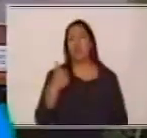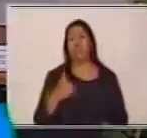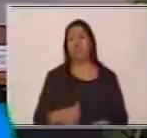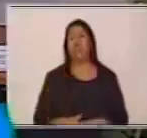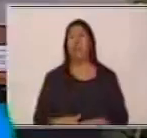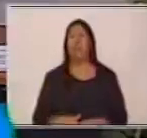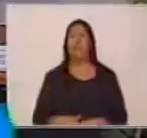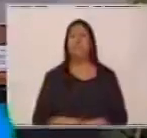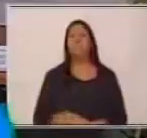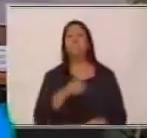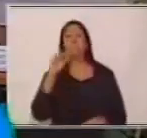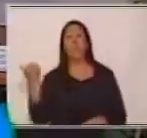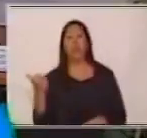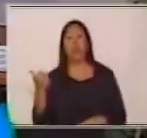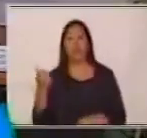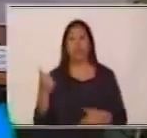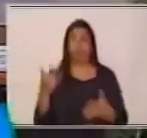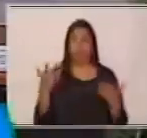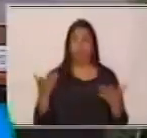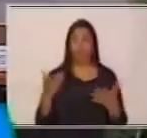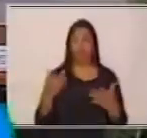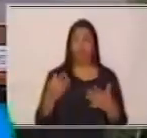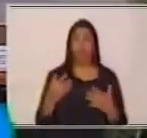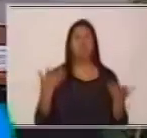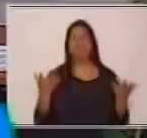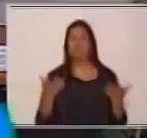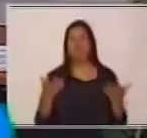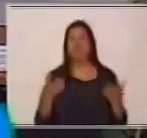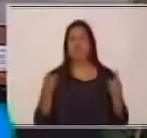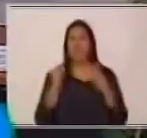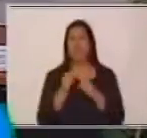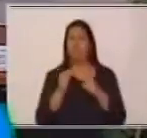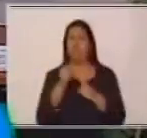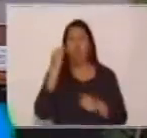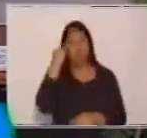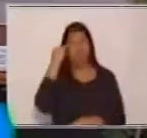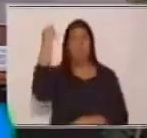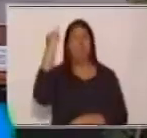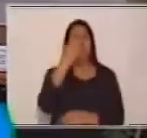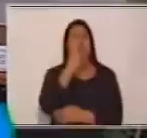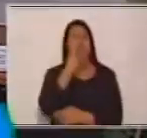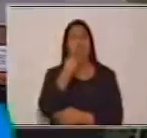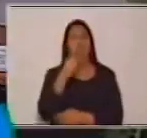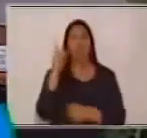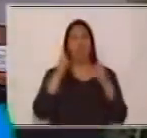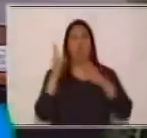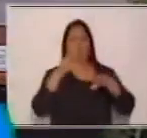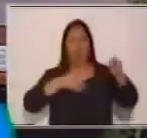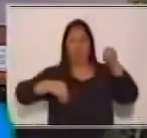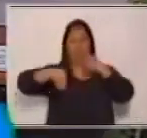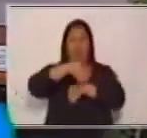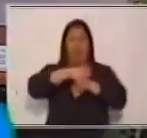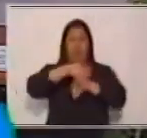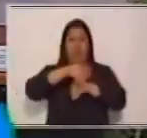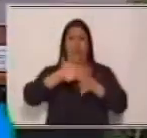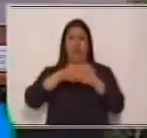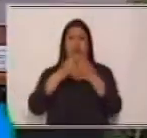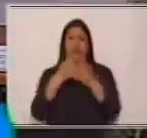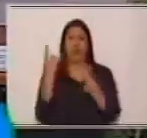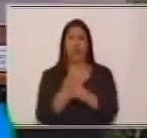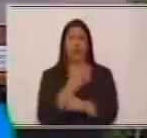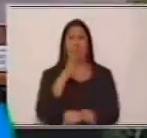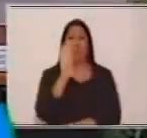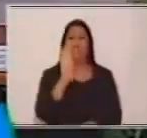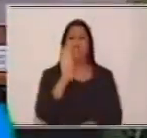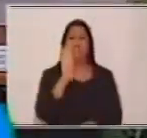elemento por el cual se sustituye. Y vamos a utilizar la letra B para identificar a ese concepto